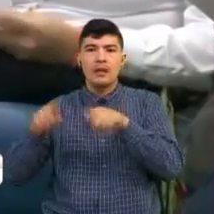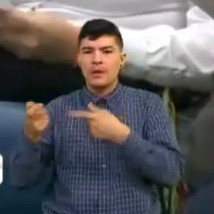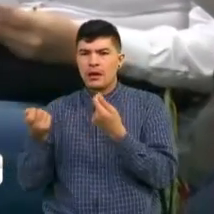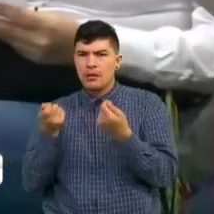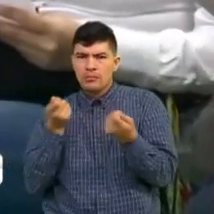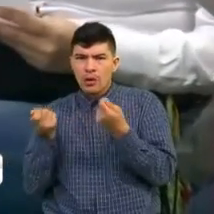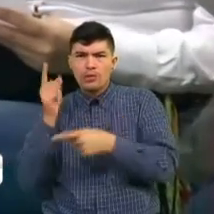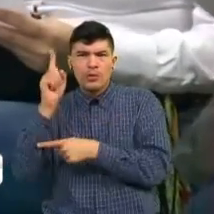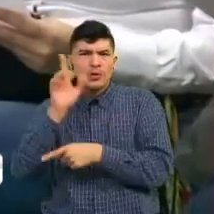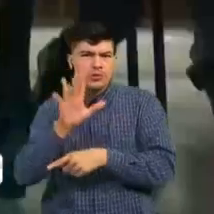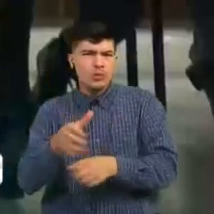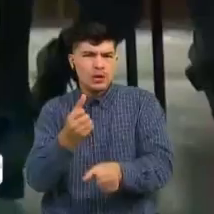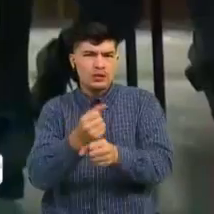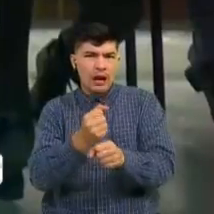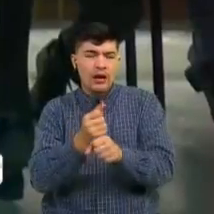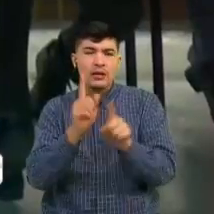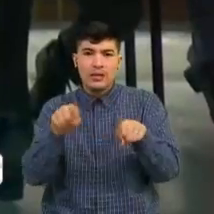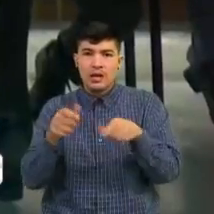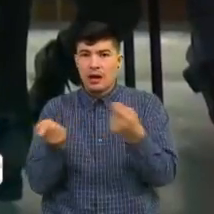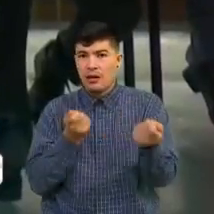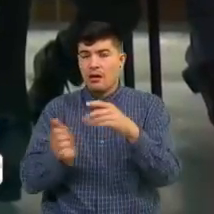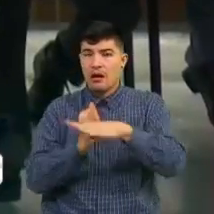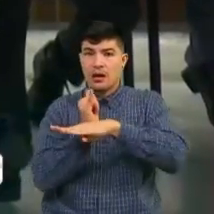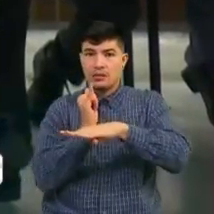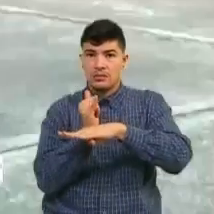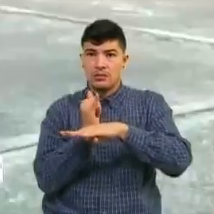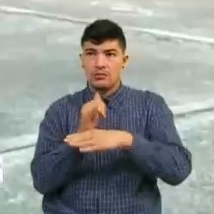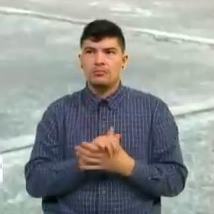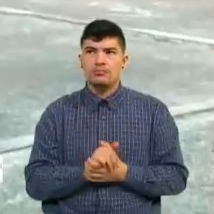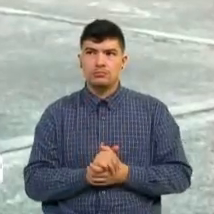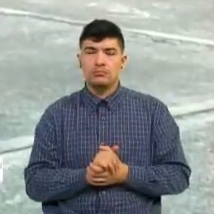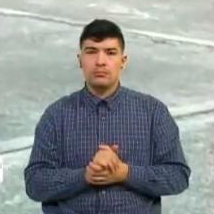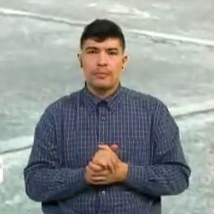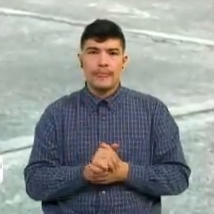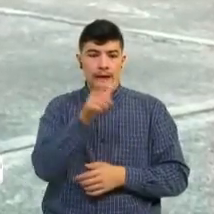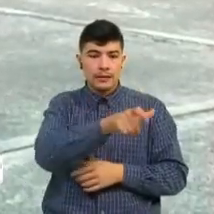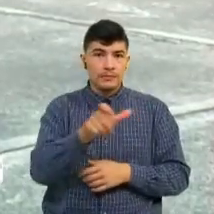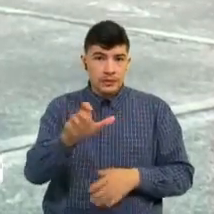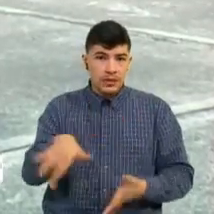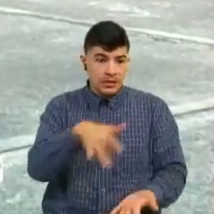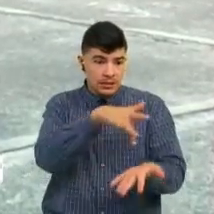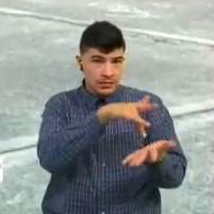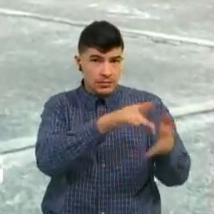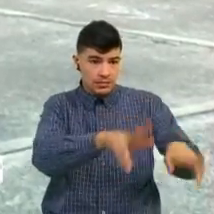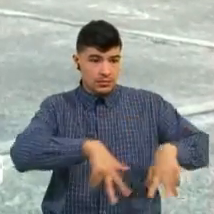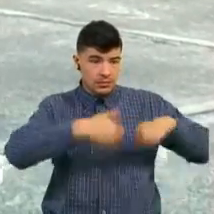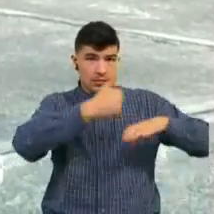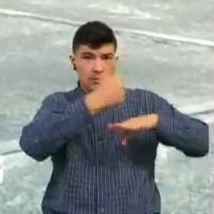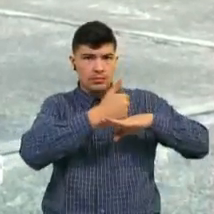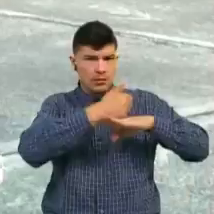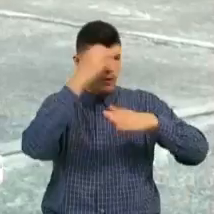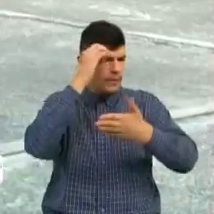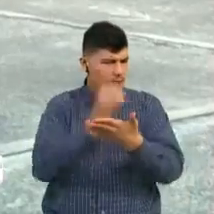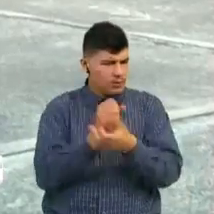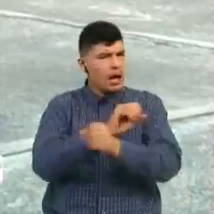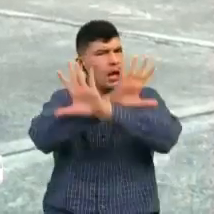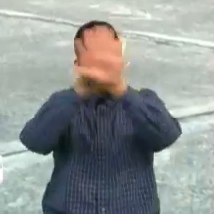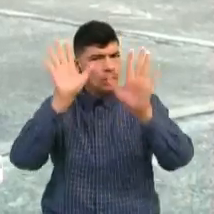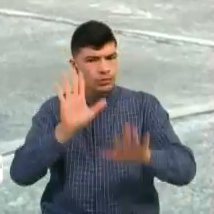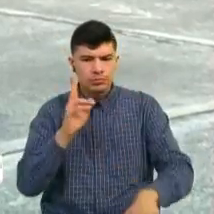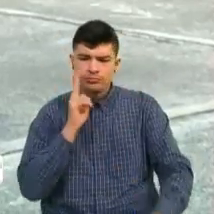actuación de los funcionarios y la actuación de las instituciones. Y los miembros de la Asamblea Departamental han dejado claro su compromiso